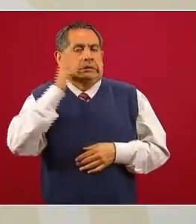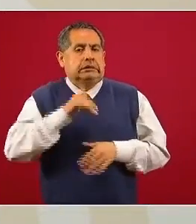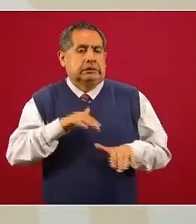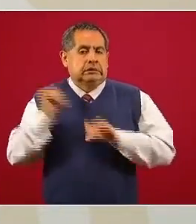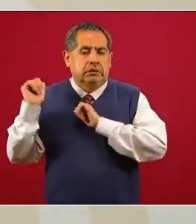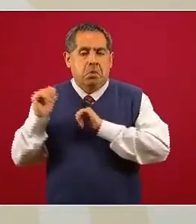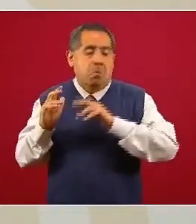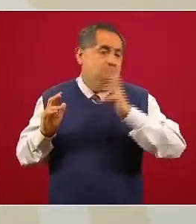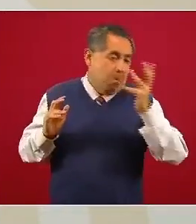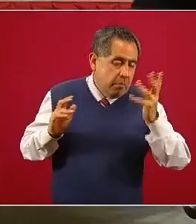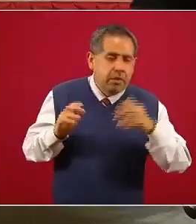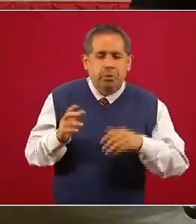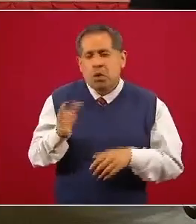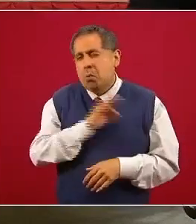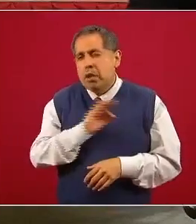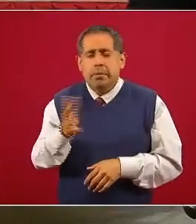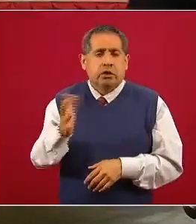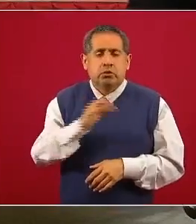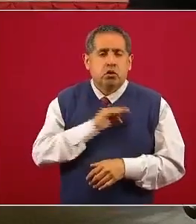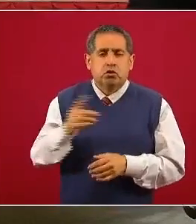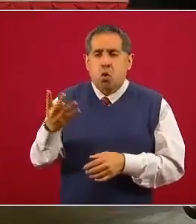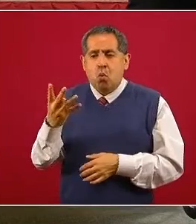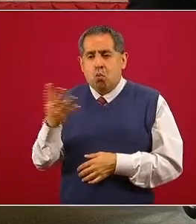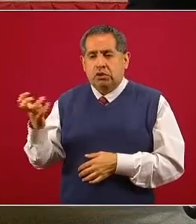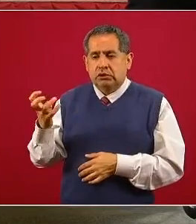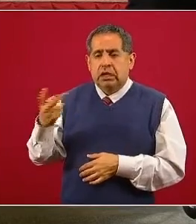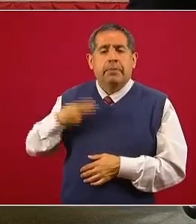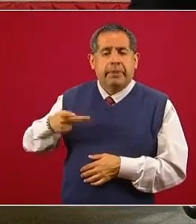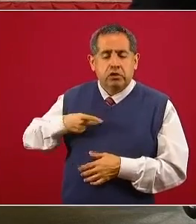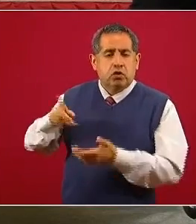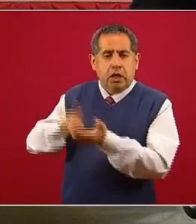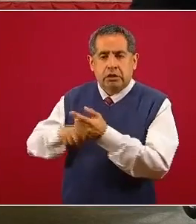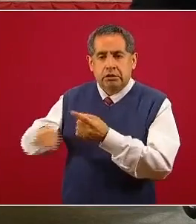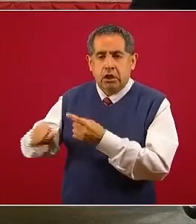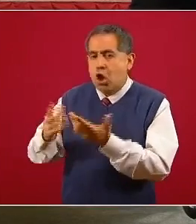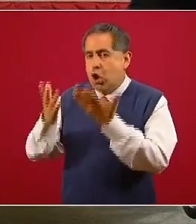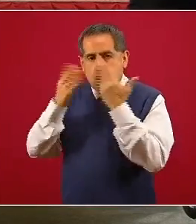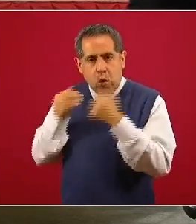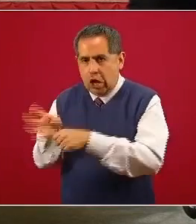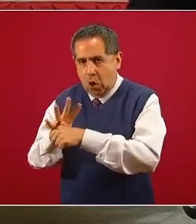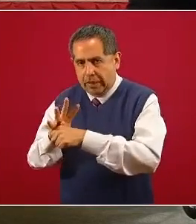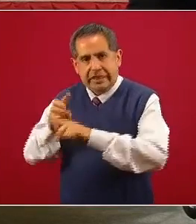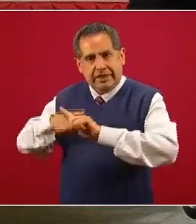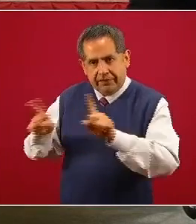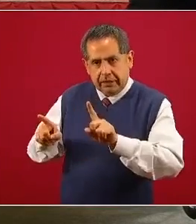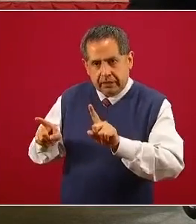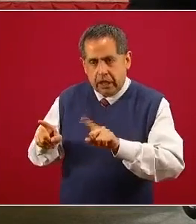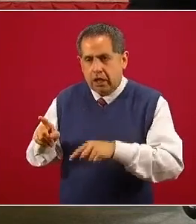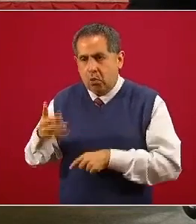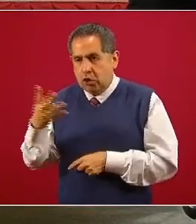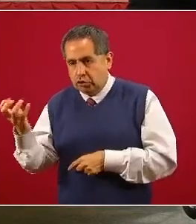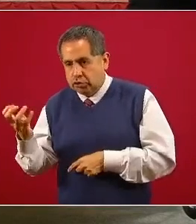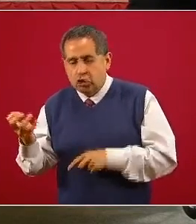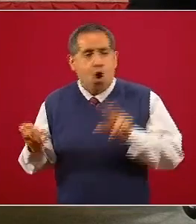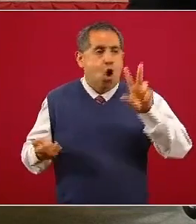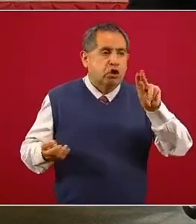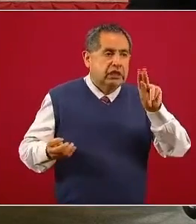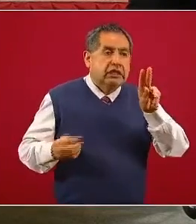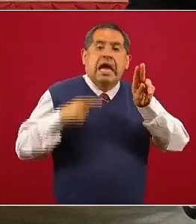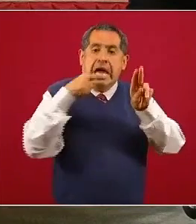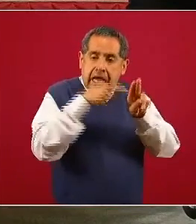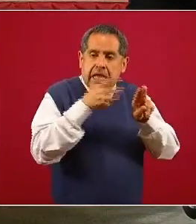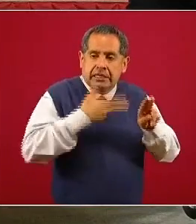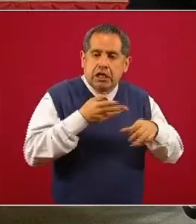Sin embargo, estamos hablando de aproximadamente 400 pacientes no COVID contra 80 COVID. Y